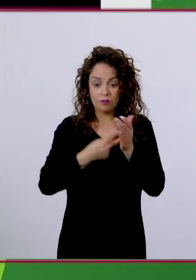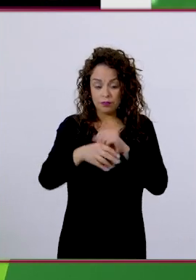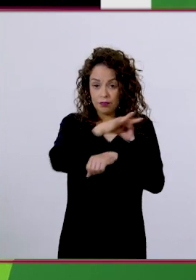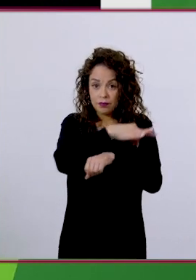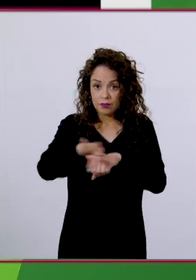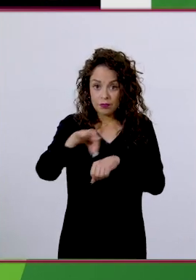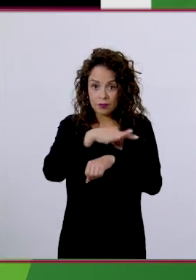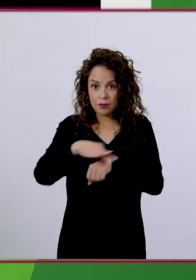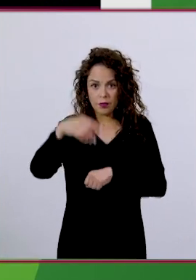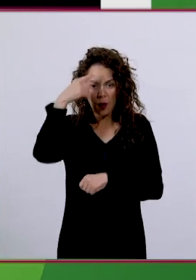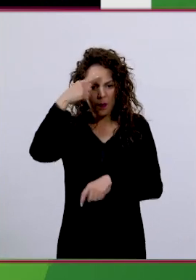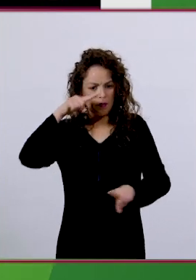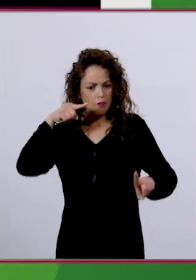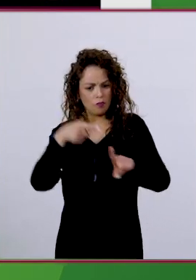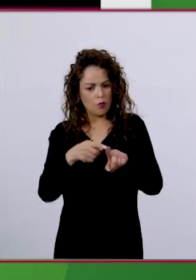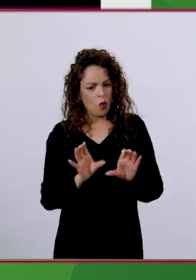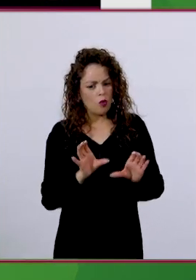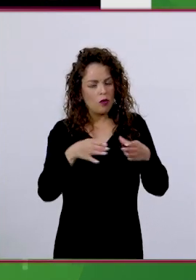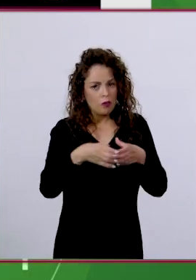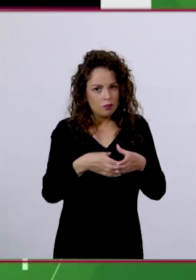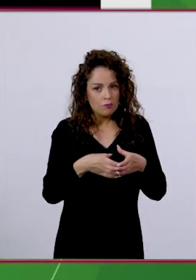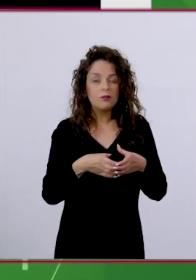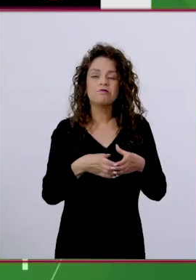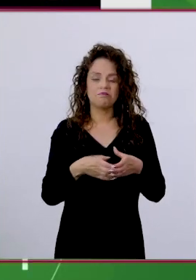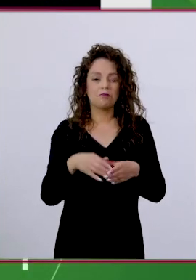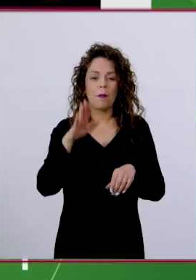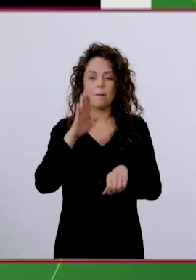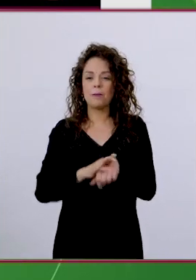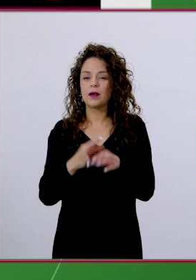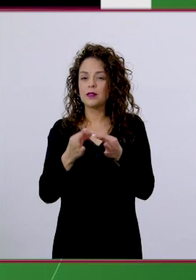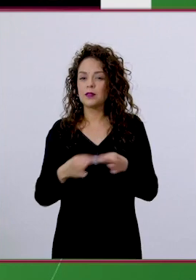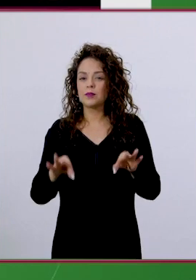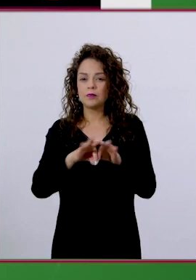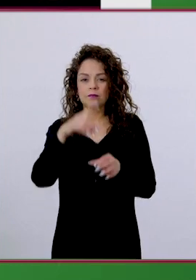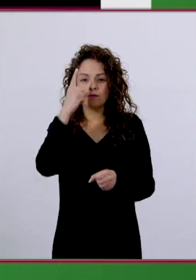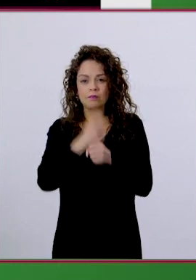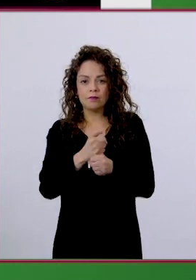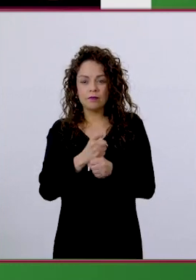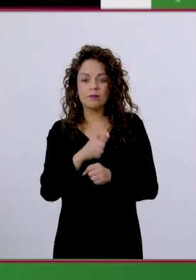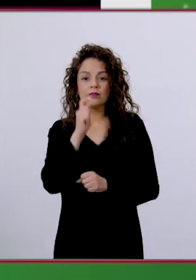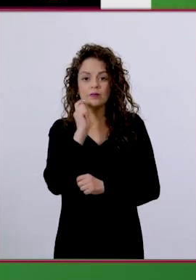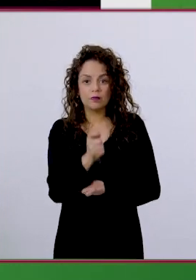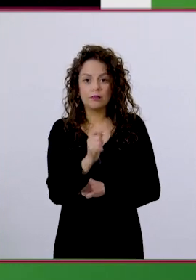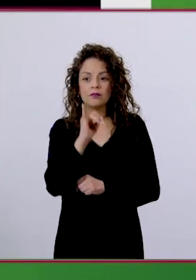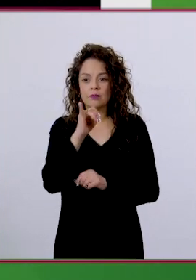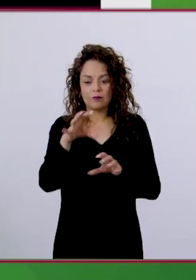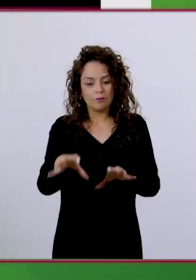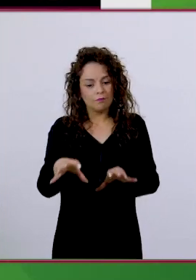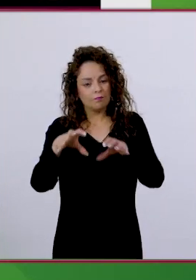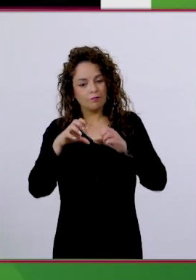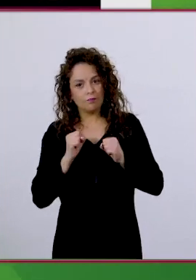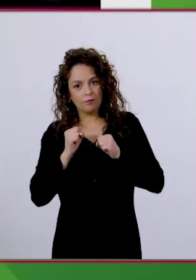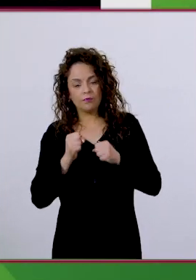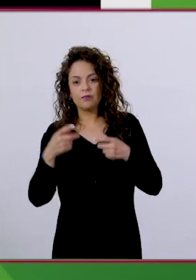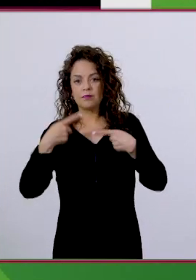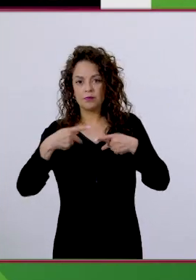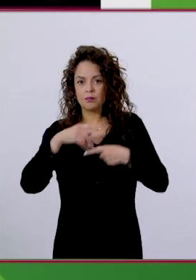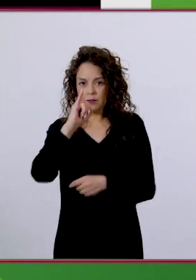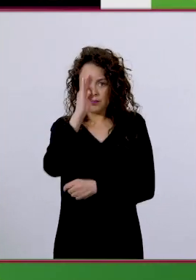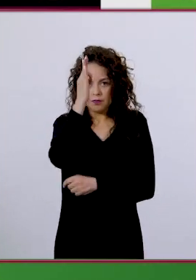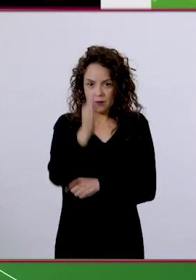enfoque comunitario consiste principalmente en que sean apropiadas y apropiables por las